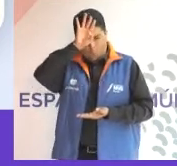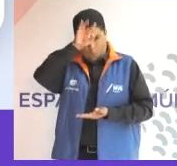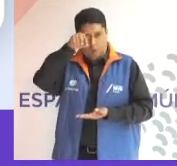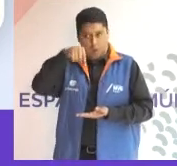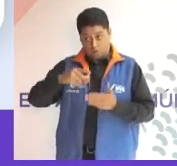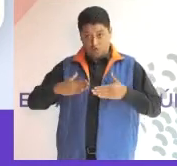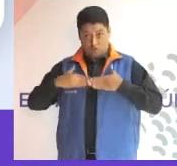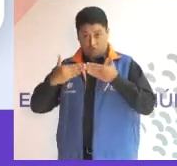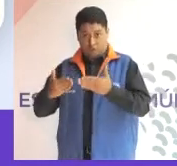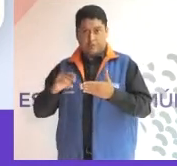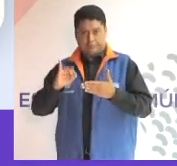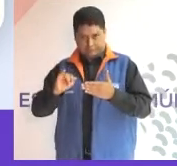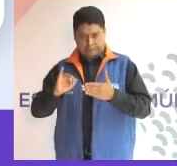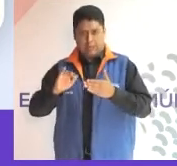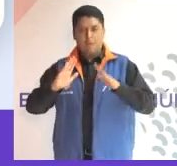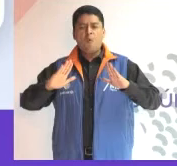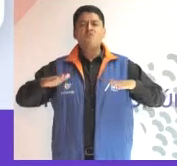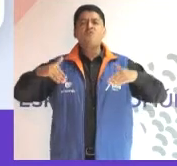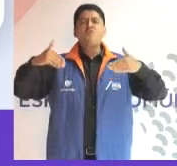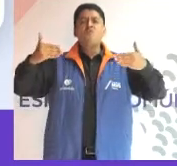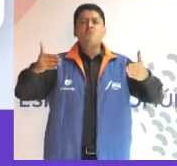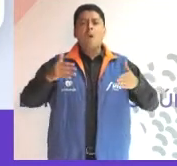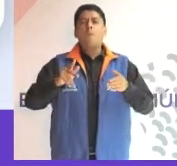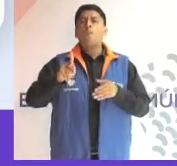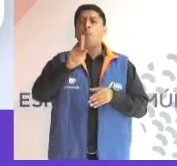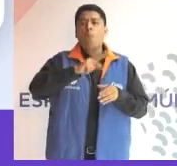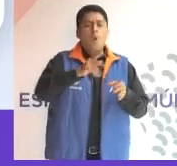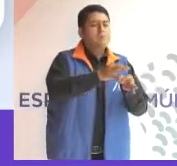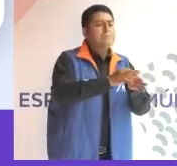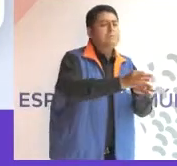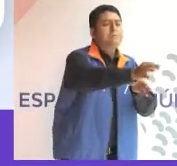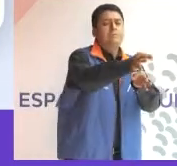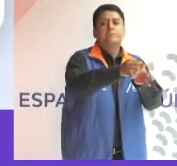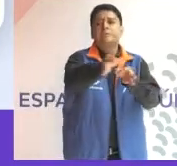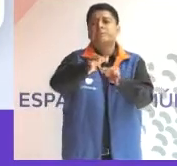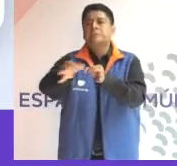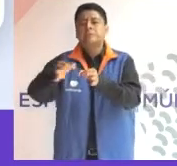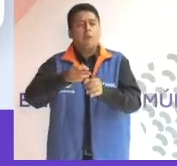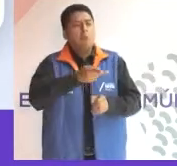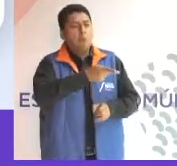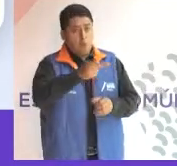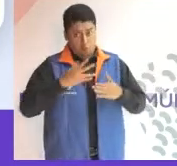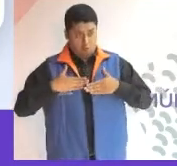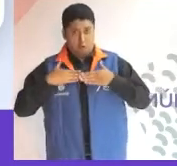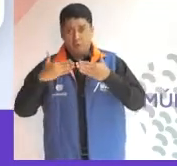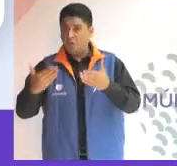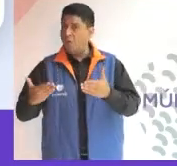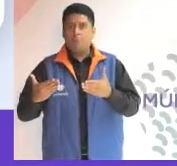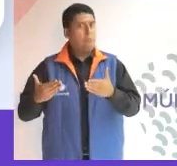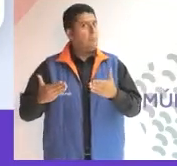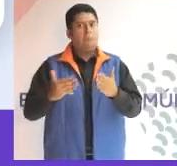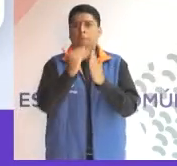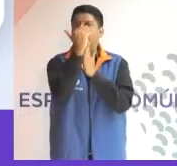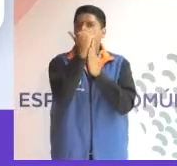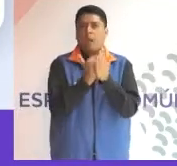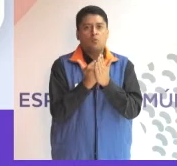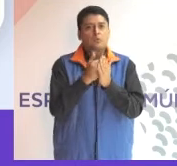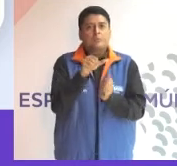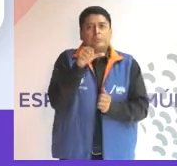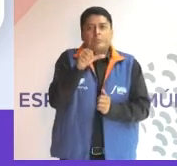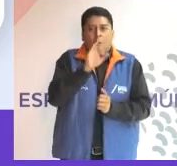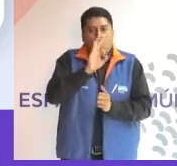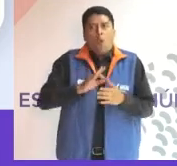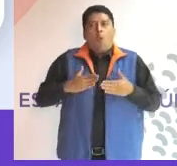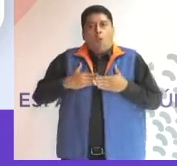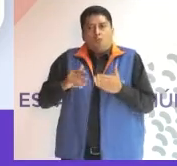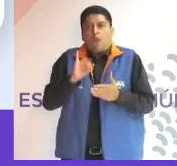bajaba a solamente el 16%. Entonces, insisto, vemos esa misma tendencia y ahorita vamos a